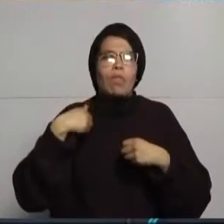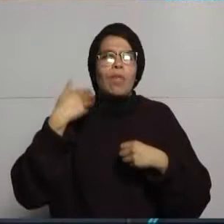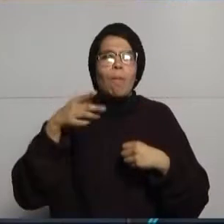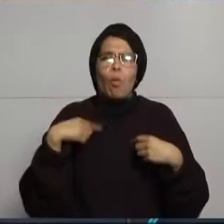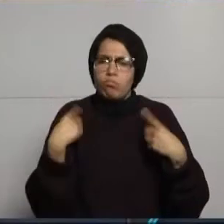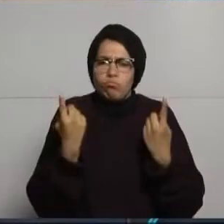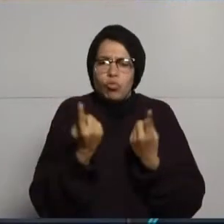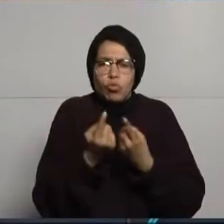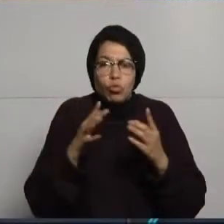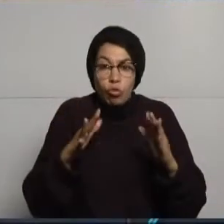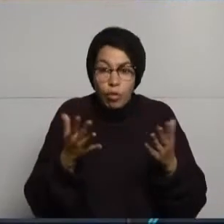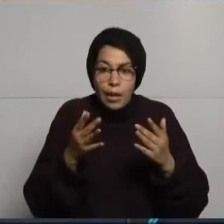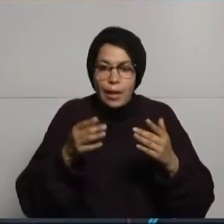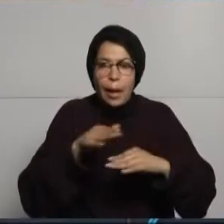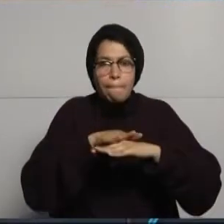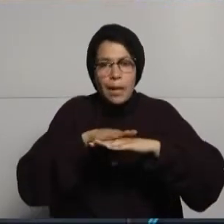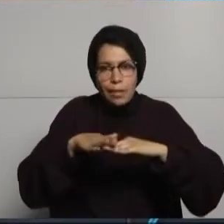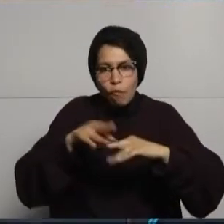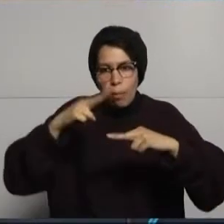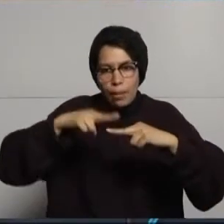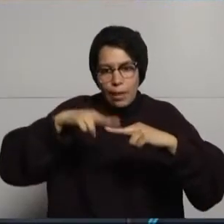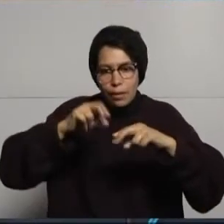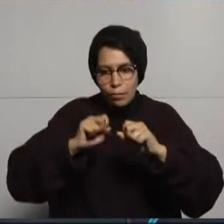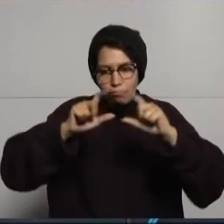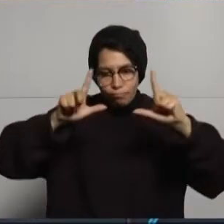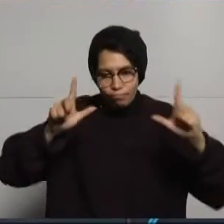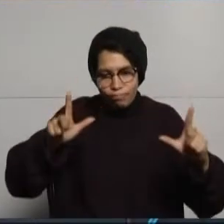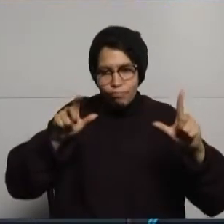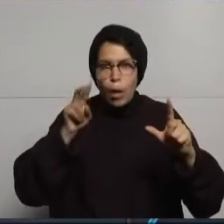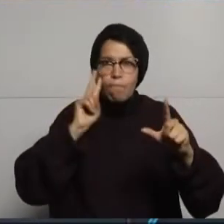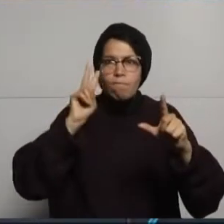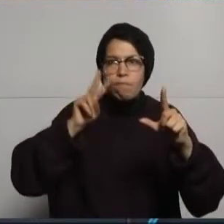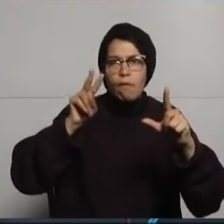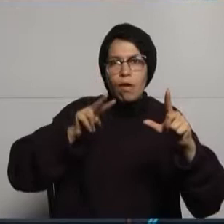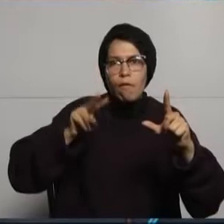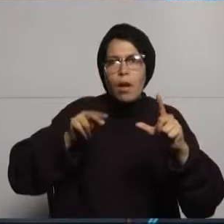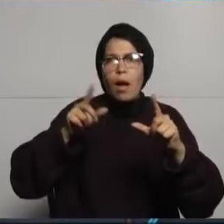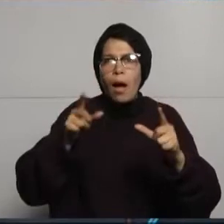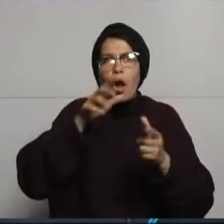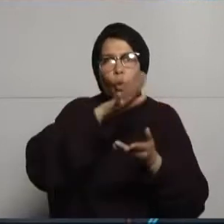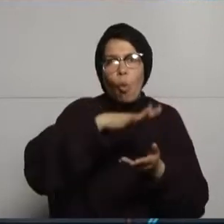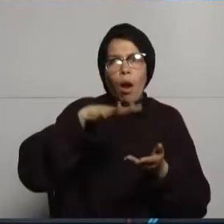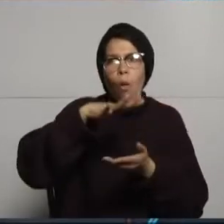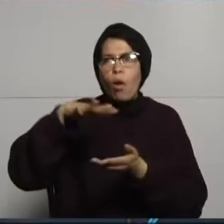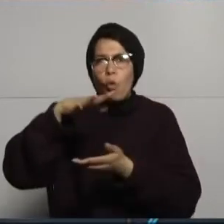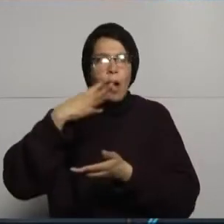esa plataforma donde se puedan visibilizar todas las iniciativas y bueno, y a raíz de eso también poder tener un mapa donde se geolocalizaron